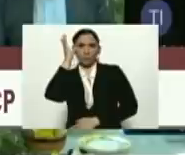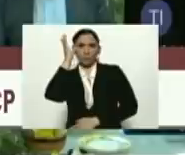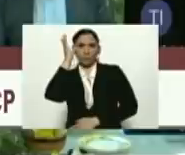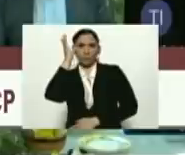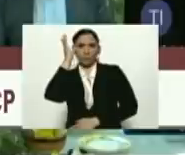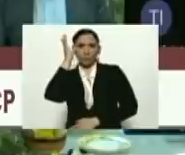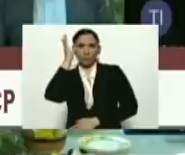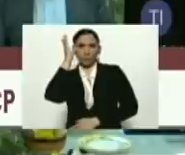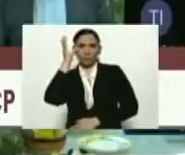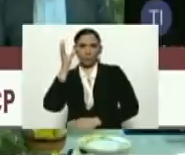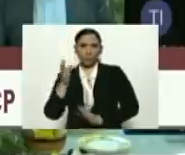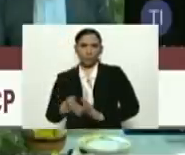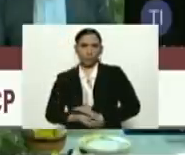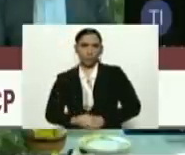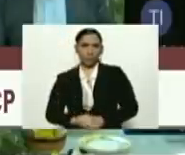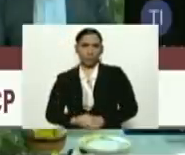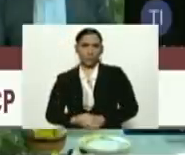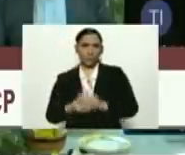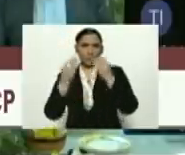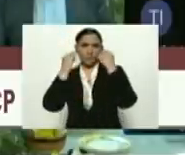de Fidel